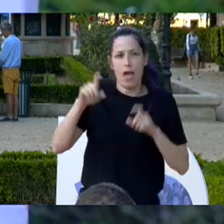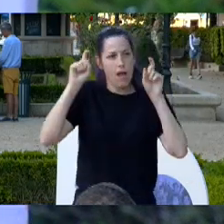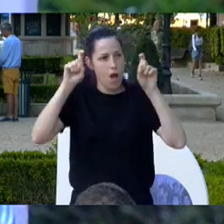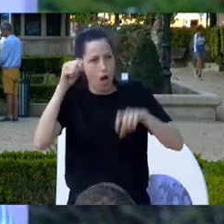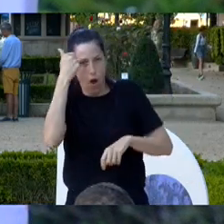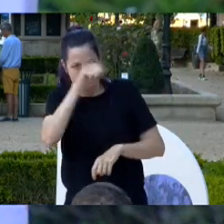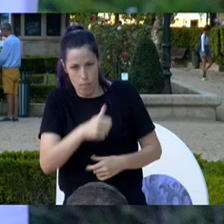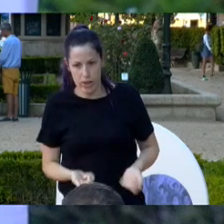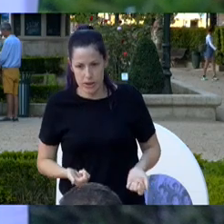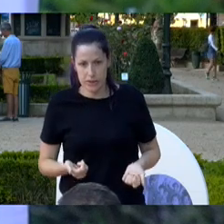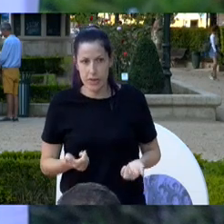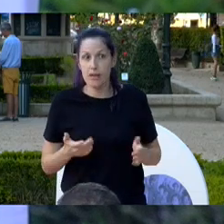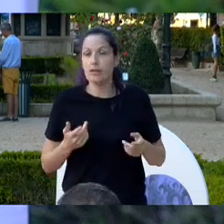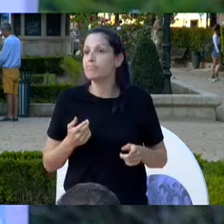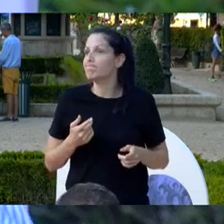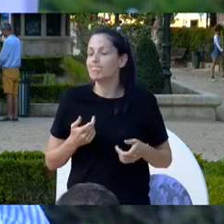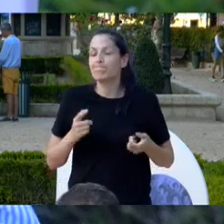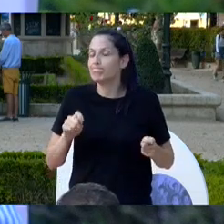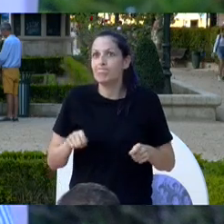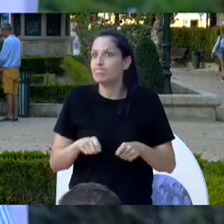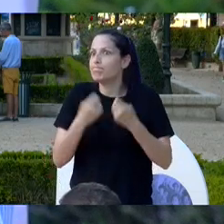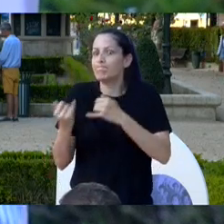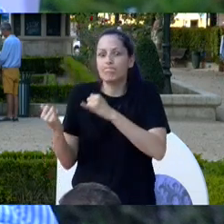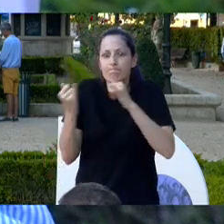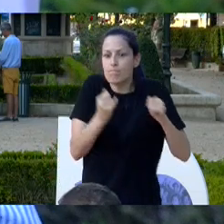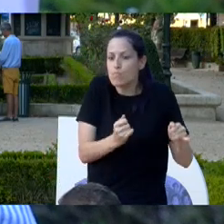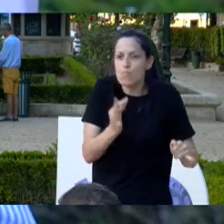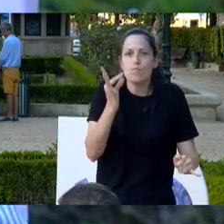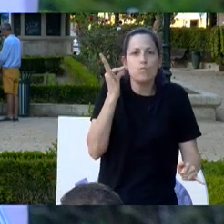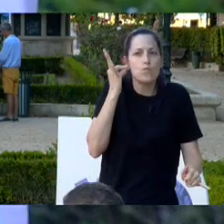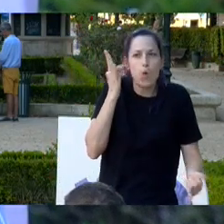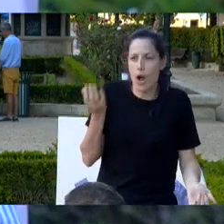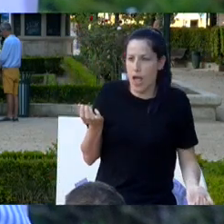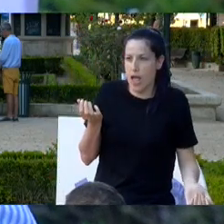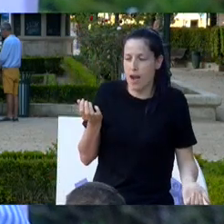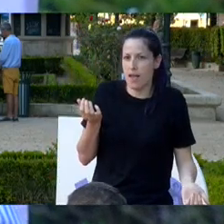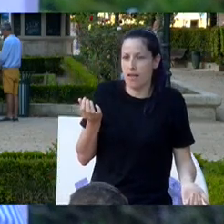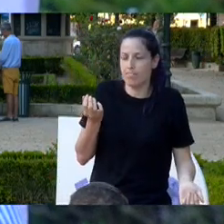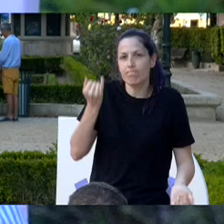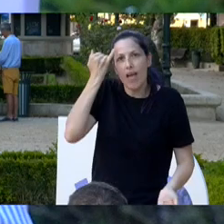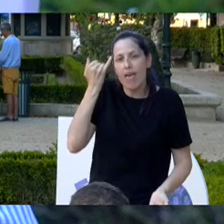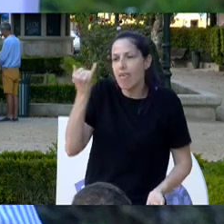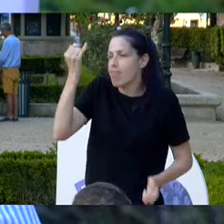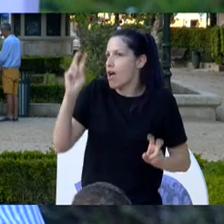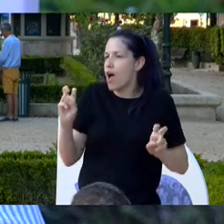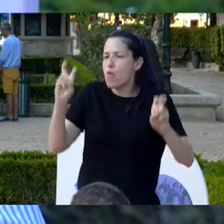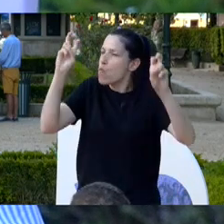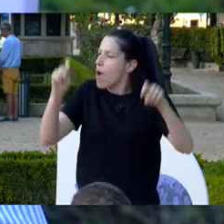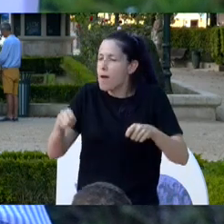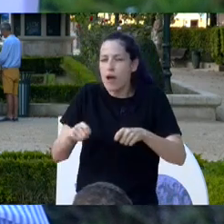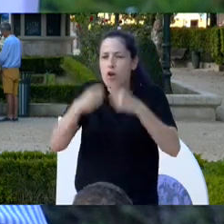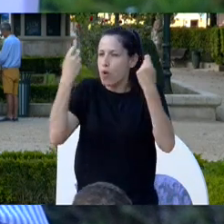rapaza, exalumna da casa, e con unhas ideas absolutamente innovadoras e